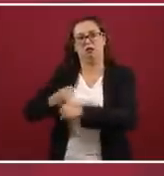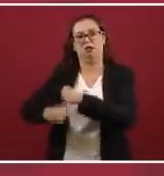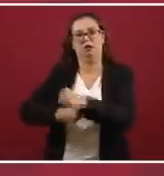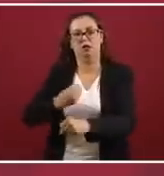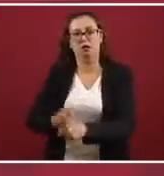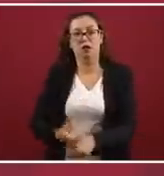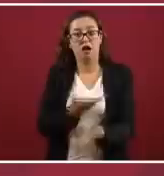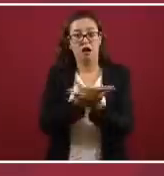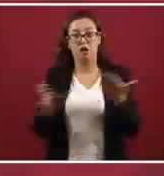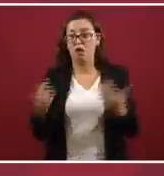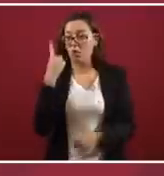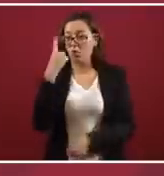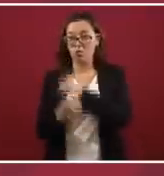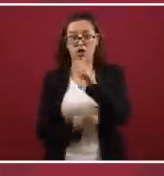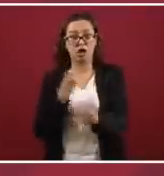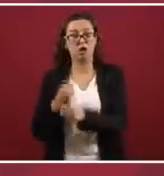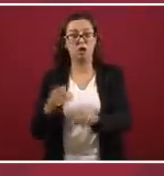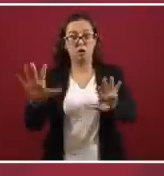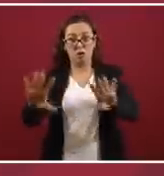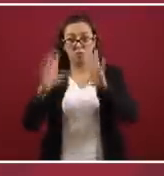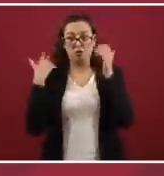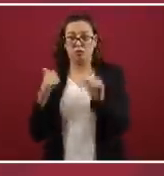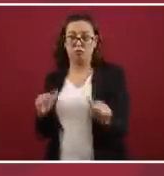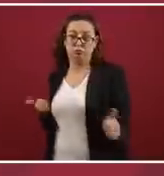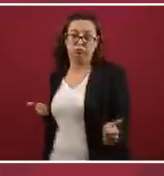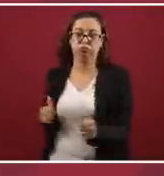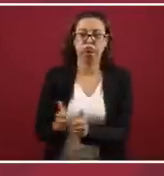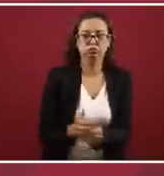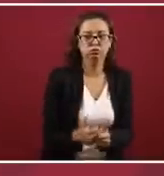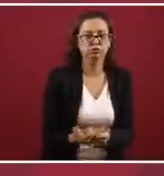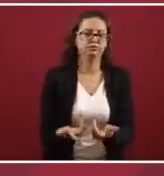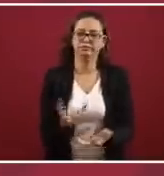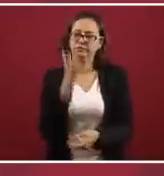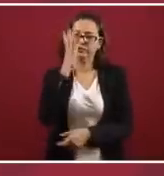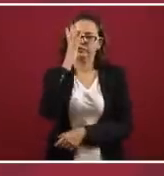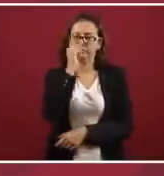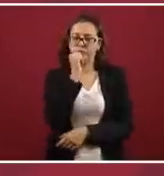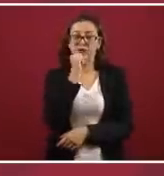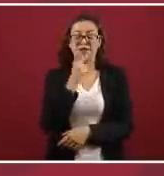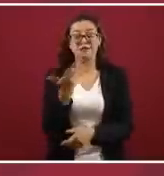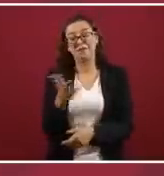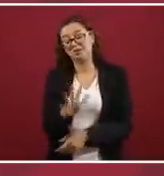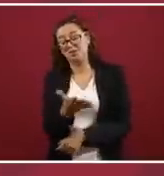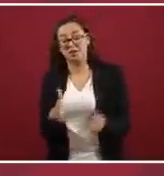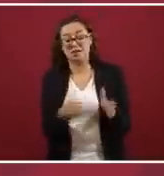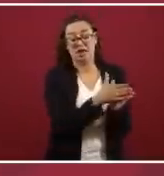Se calcula que en 36 años el salario mínimo perdió